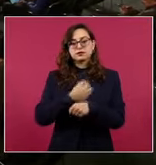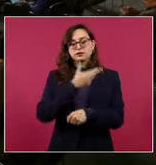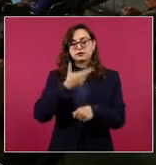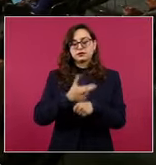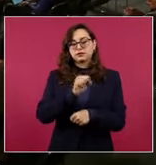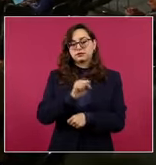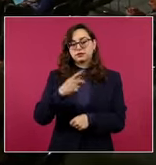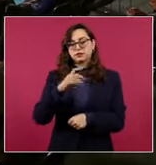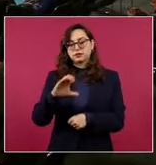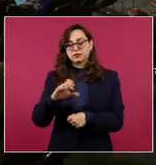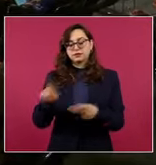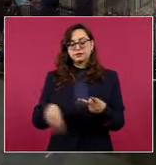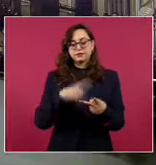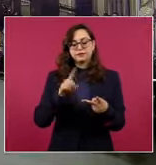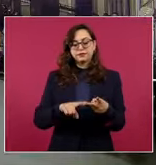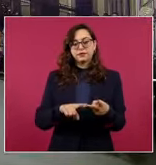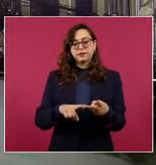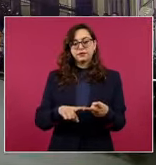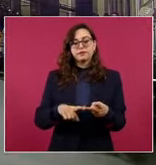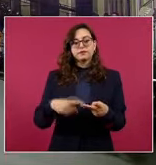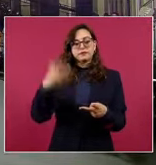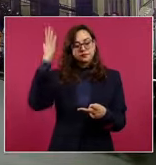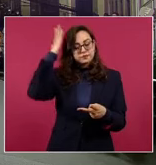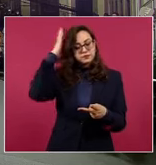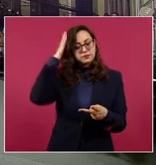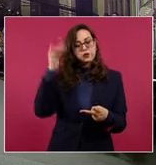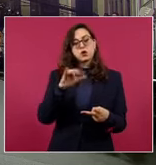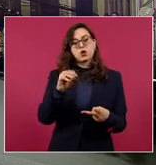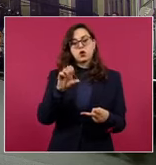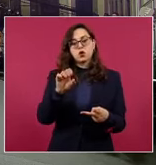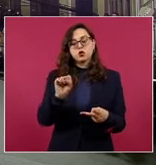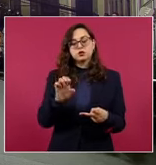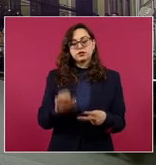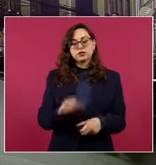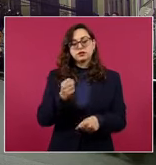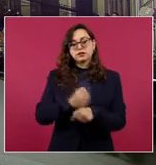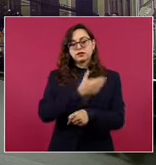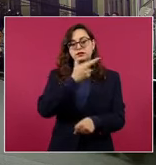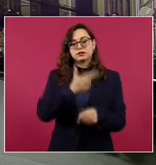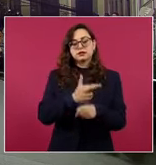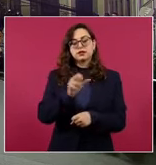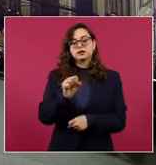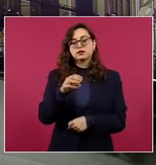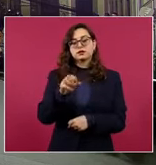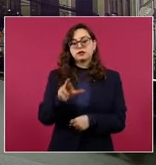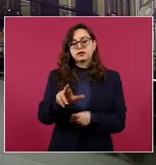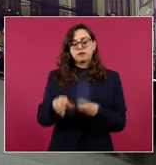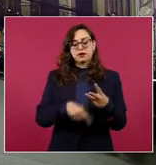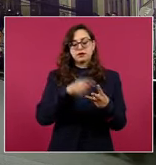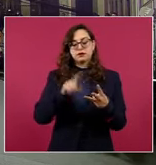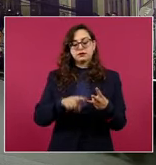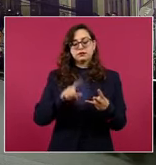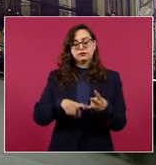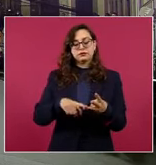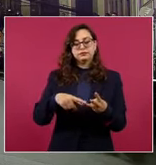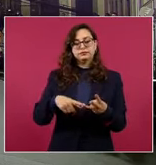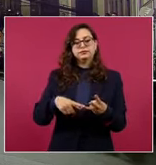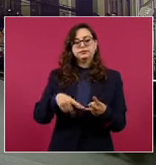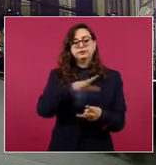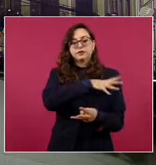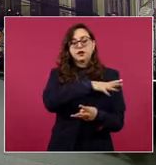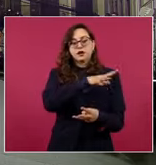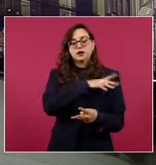almirante José Rafael Ojeda Durán, secretario de Marina, y al general Luis Crescencio Sandoval